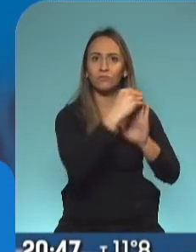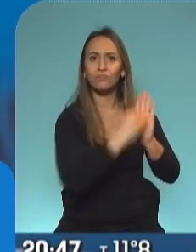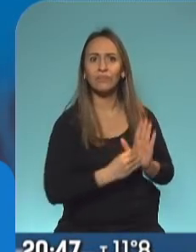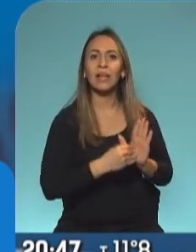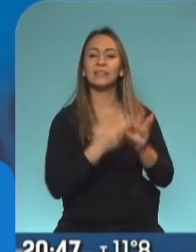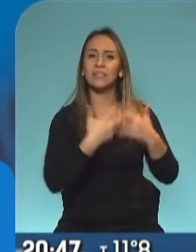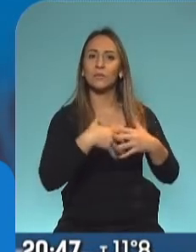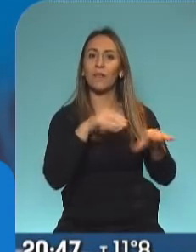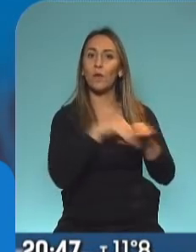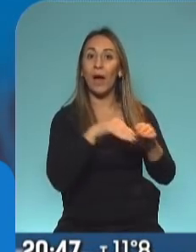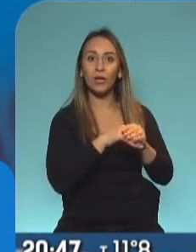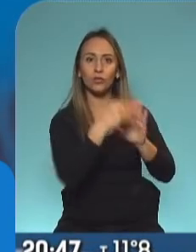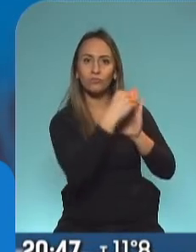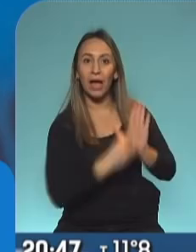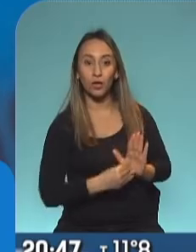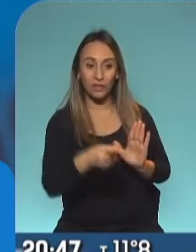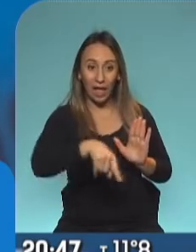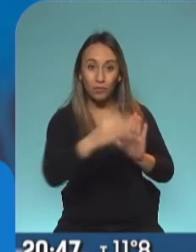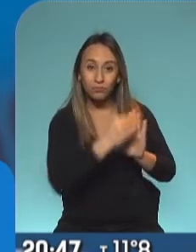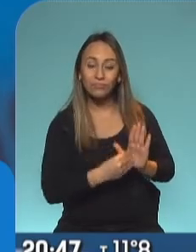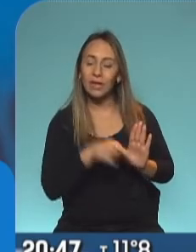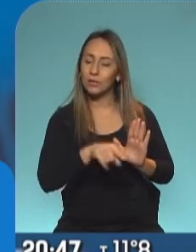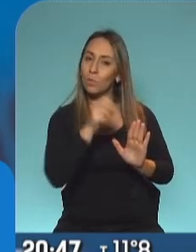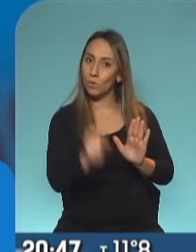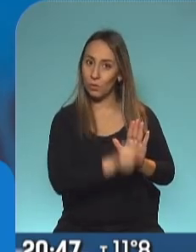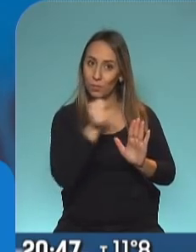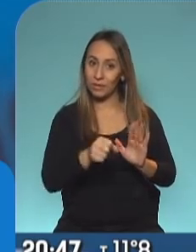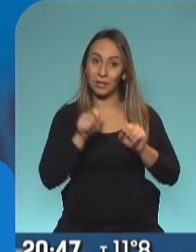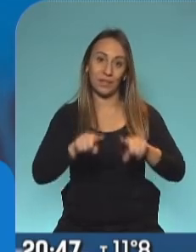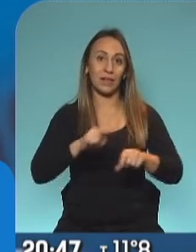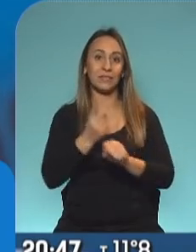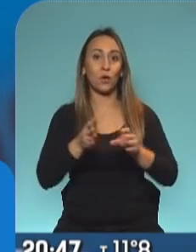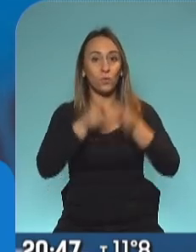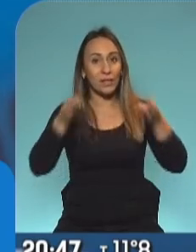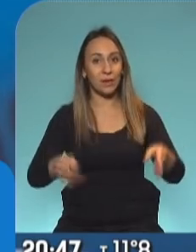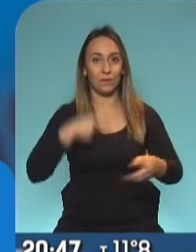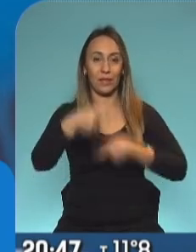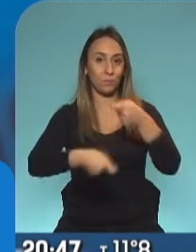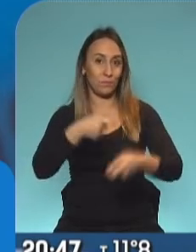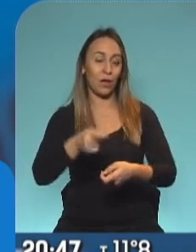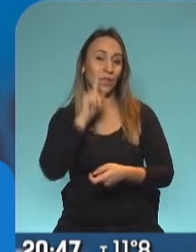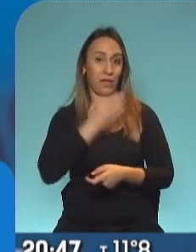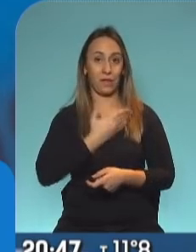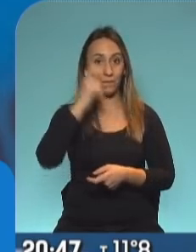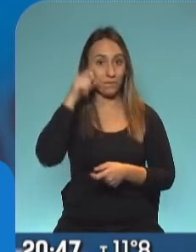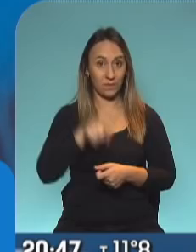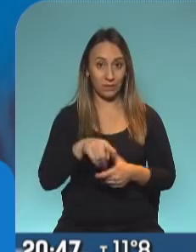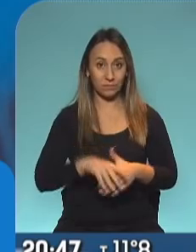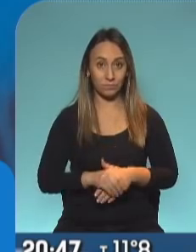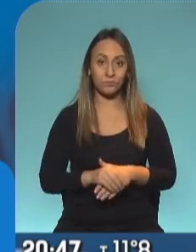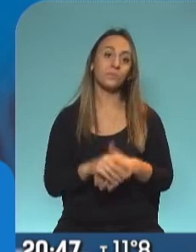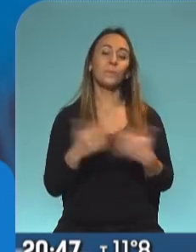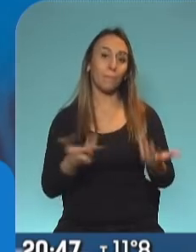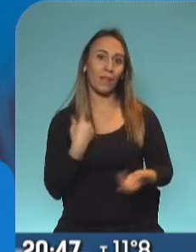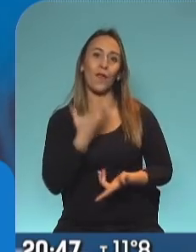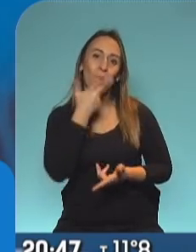esa es la última parte del trayecto del segundo cronograma de pagos de ingreso familiar de emergencia. Así que nos gusta